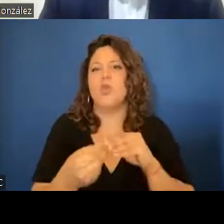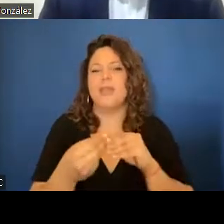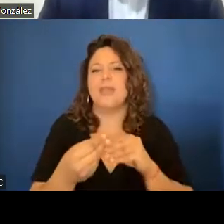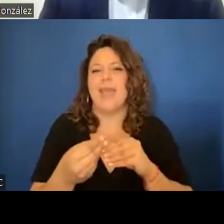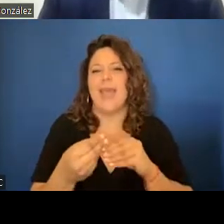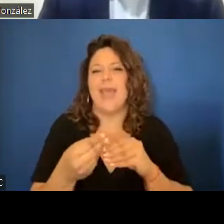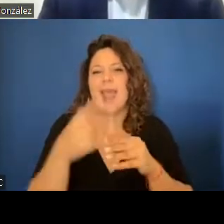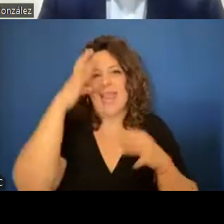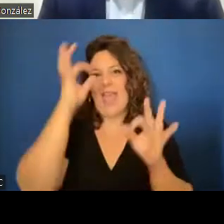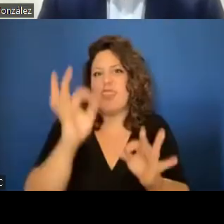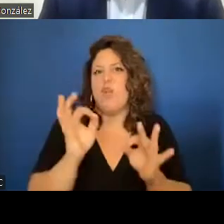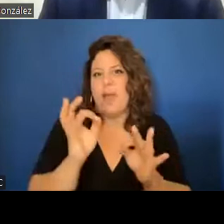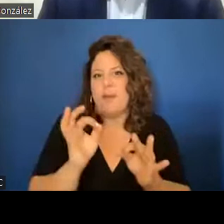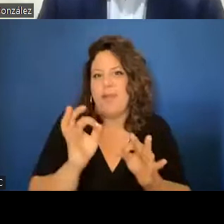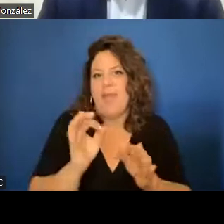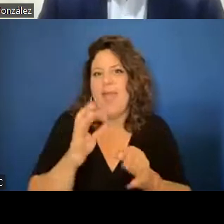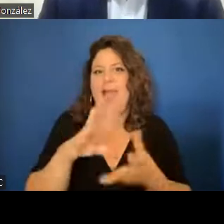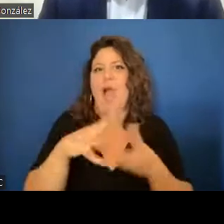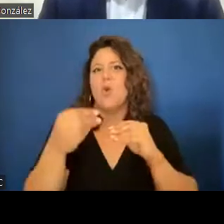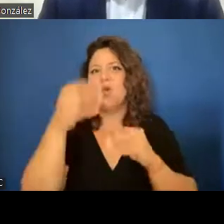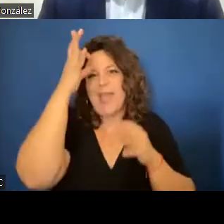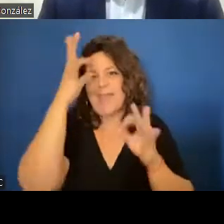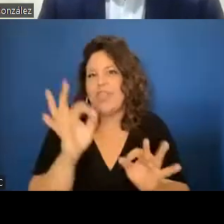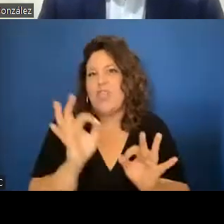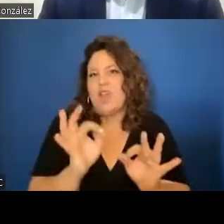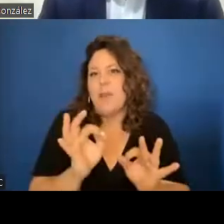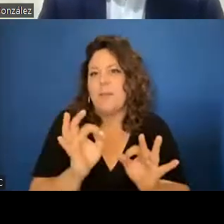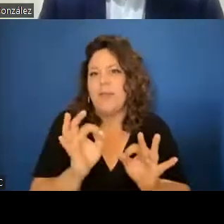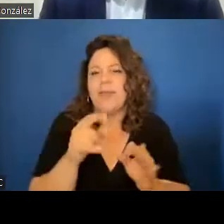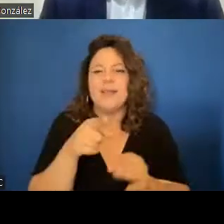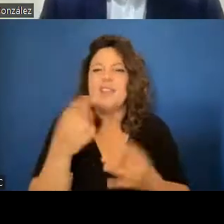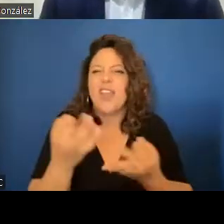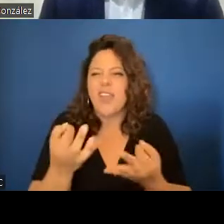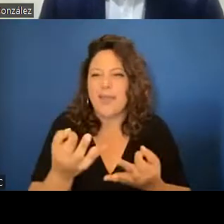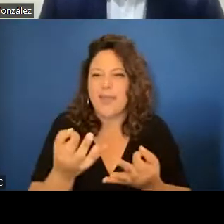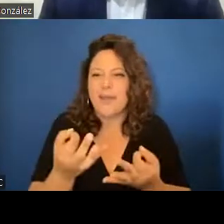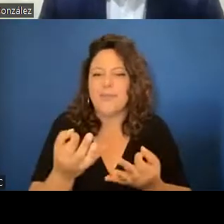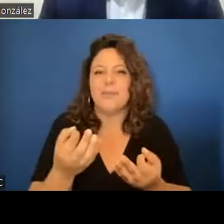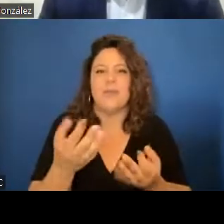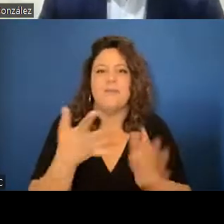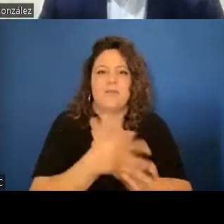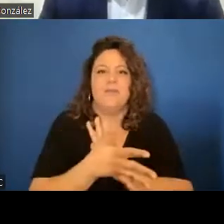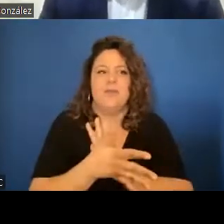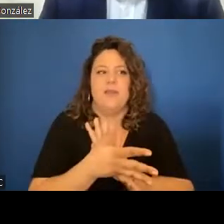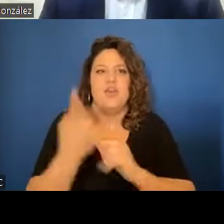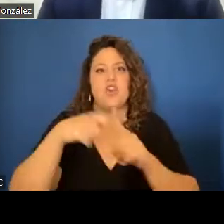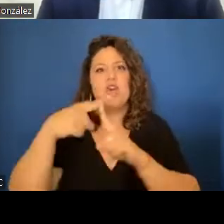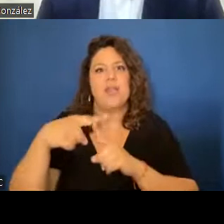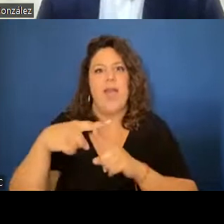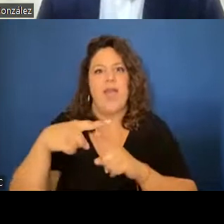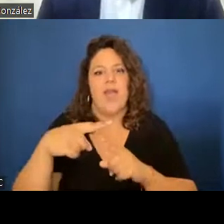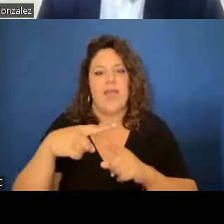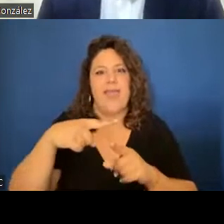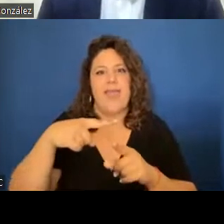Claro, entonces, tal como explicas, el espectro de la ley es bastante amplio en cuanto a